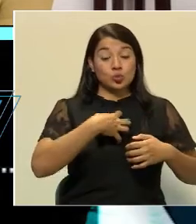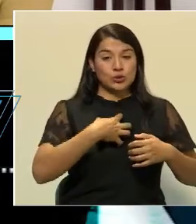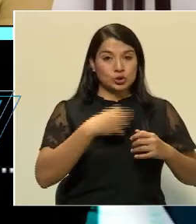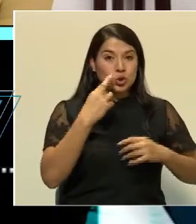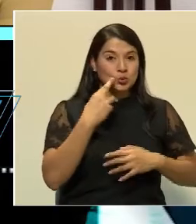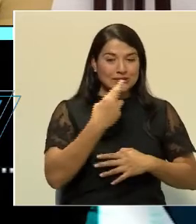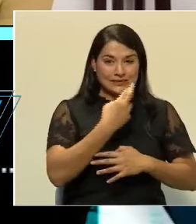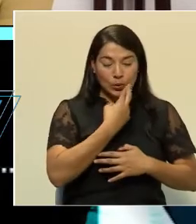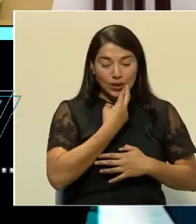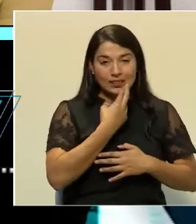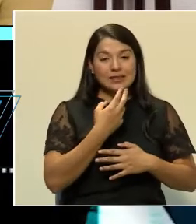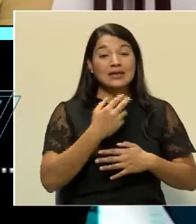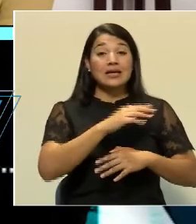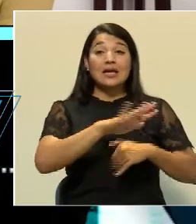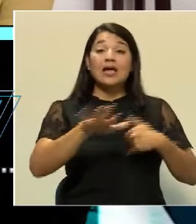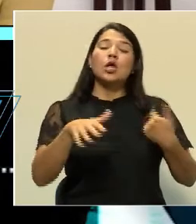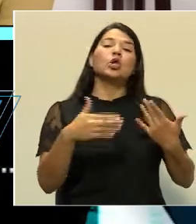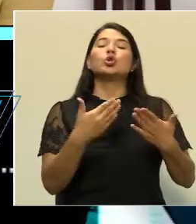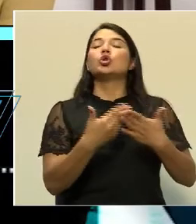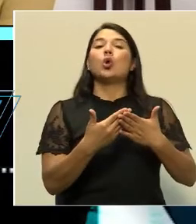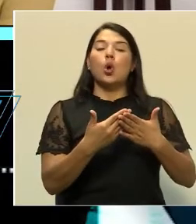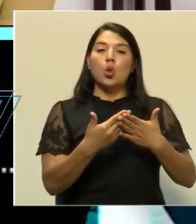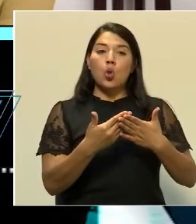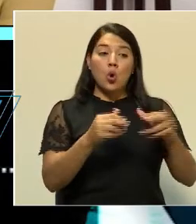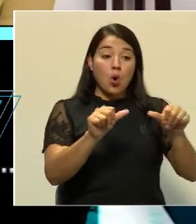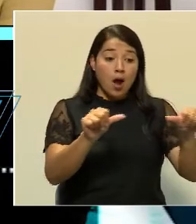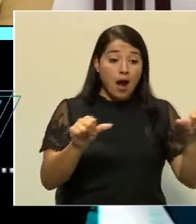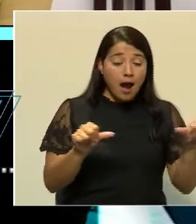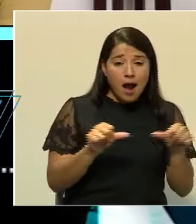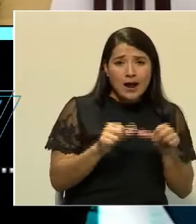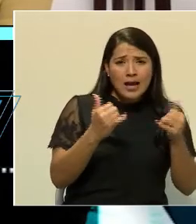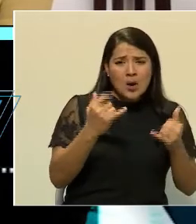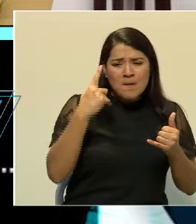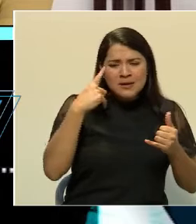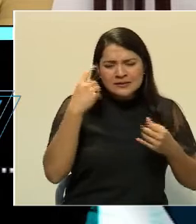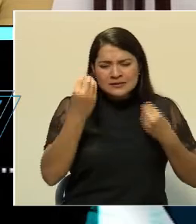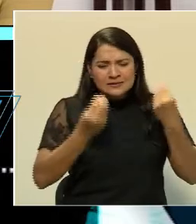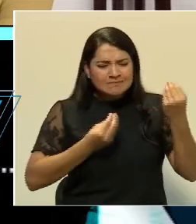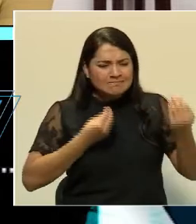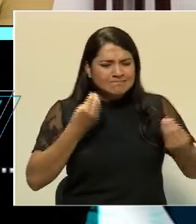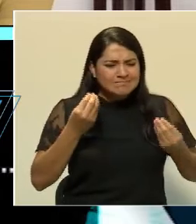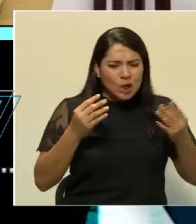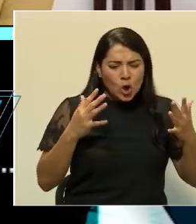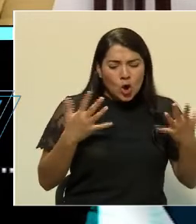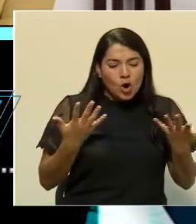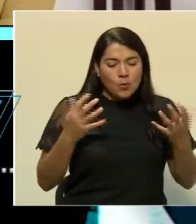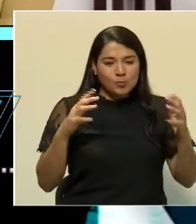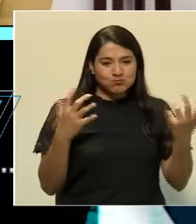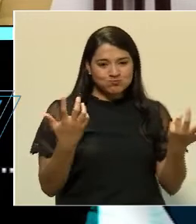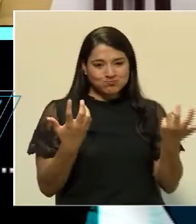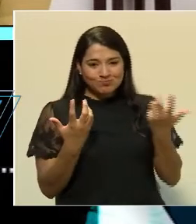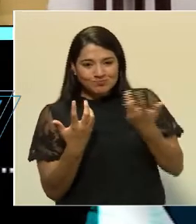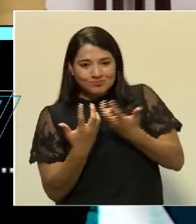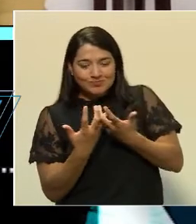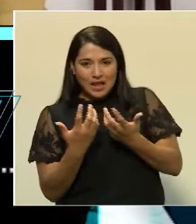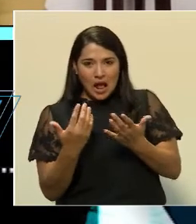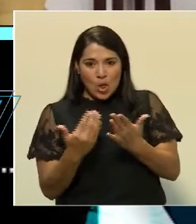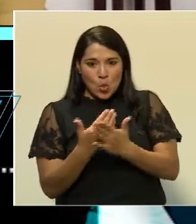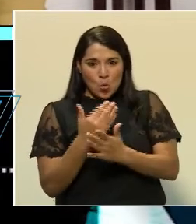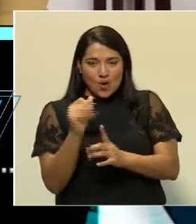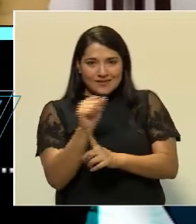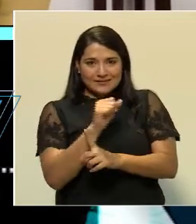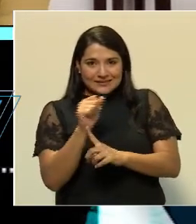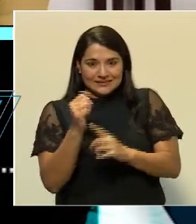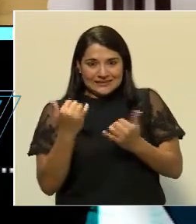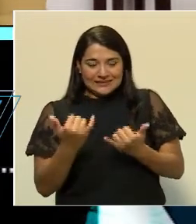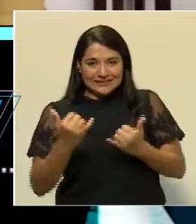restaurantes, todos los sectores están viendo de qué manera se adaptan a este nuevo escenario que